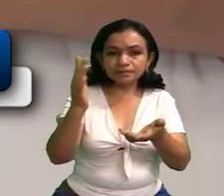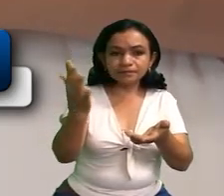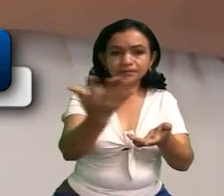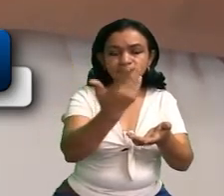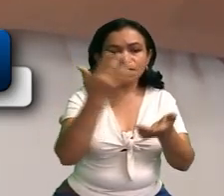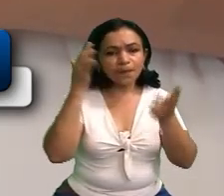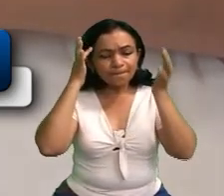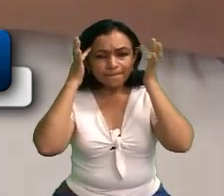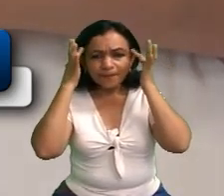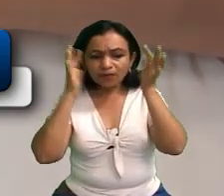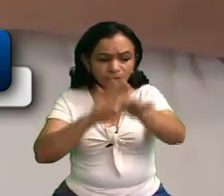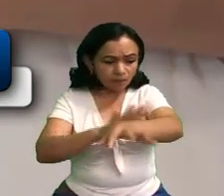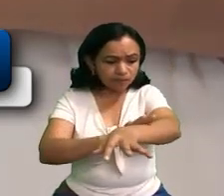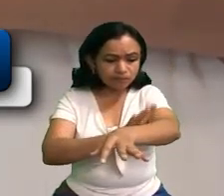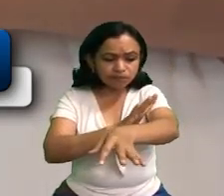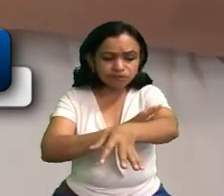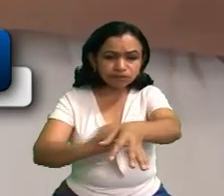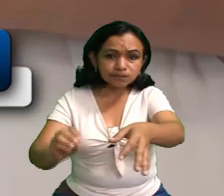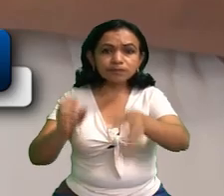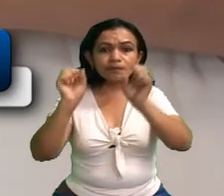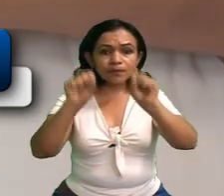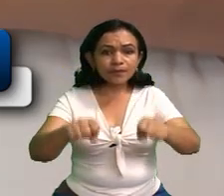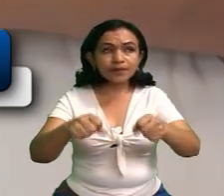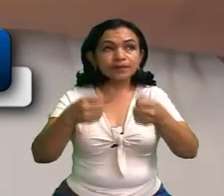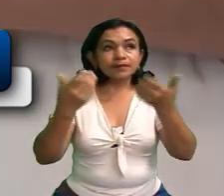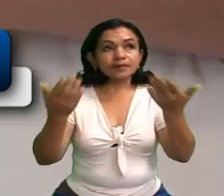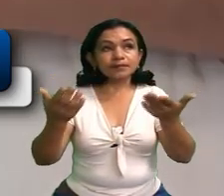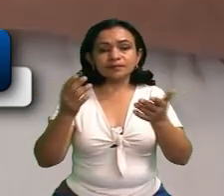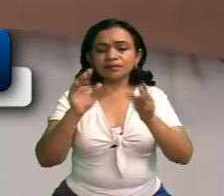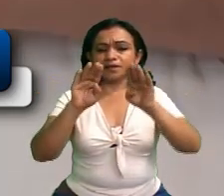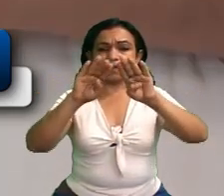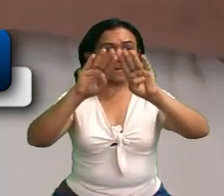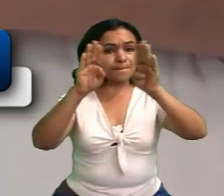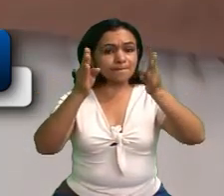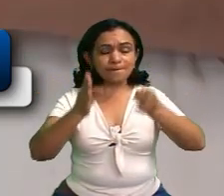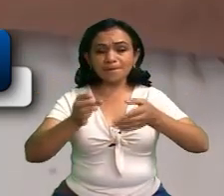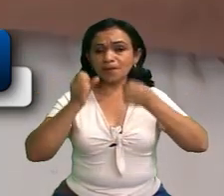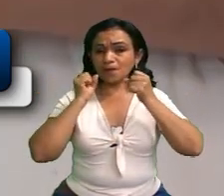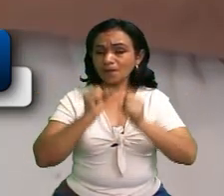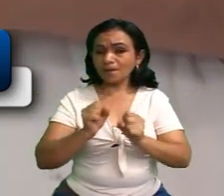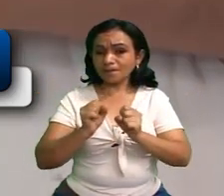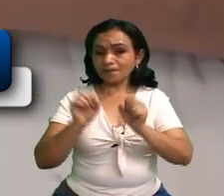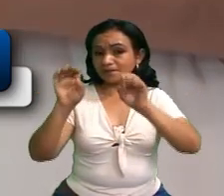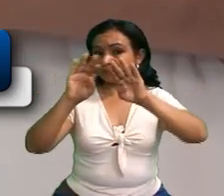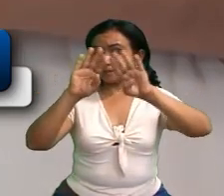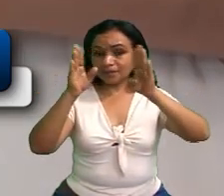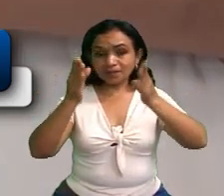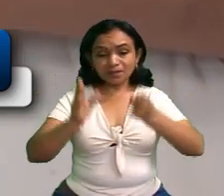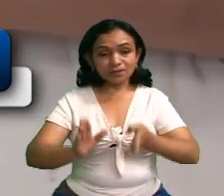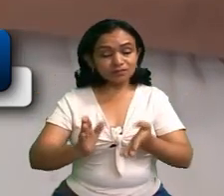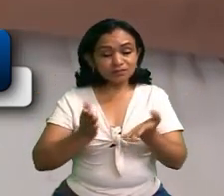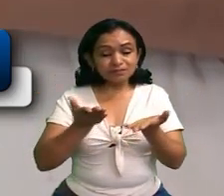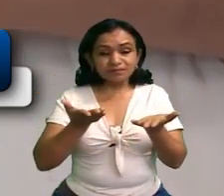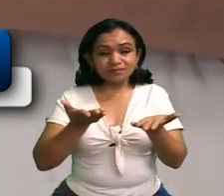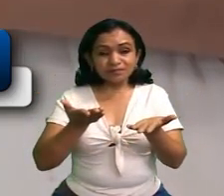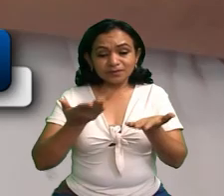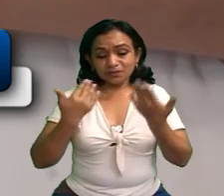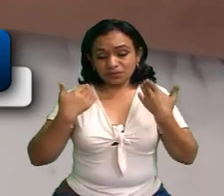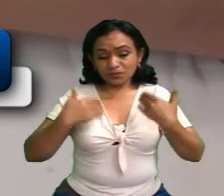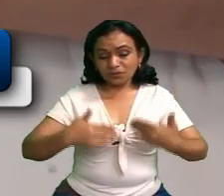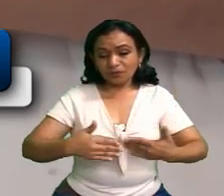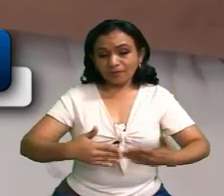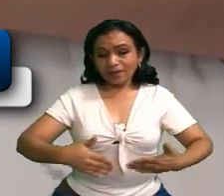la debe preguntar, ¿verdad? Porque al final, yo creo que ninguna mujer, ningún hombre, más las mujeres cuando usan sus